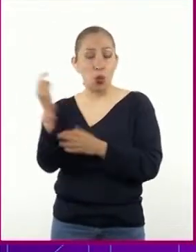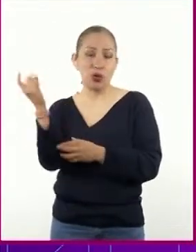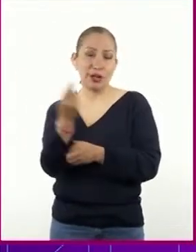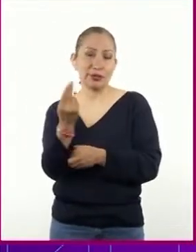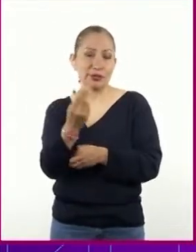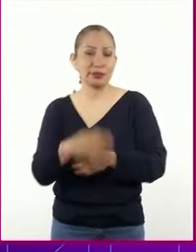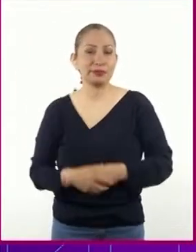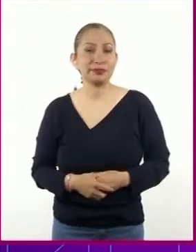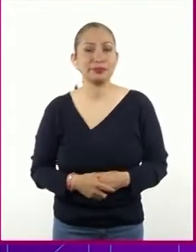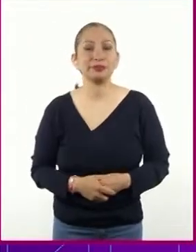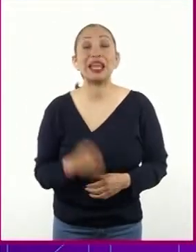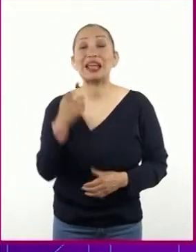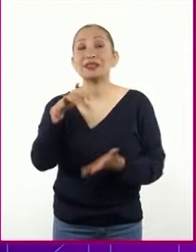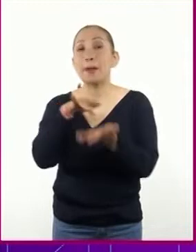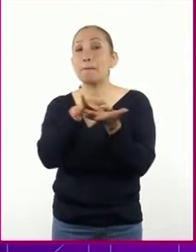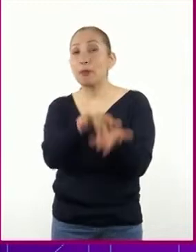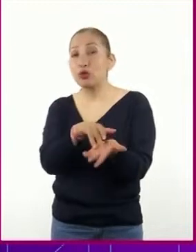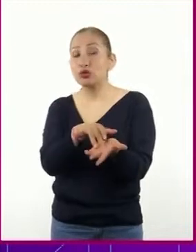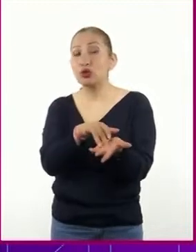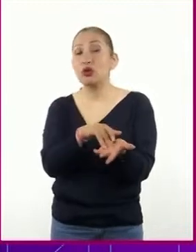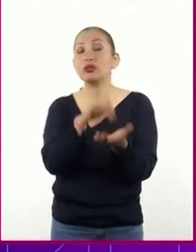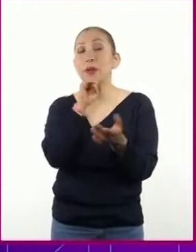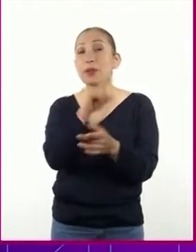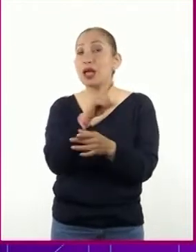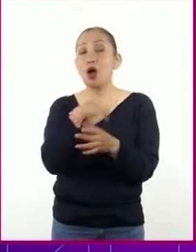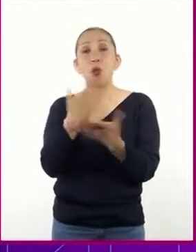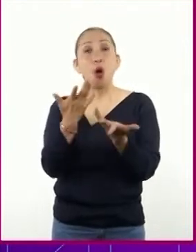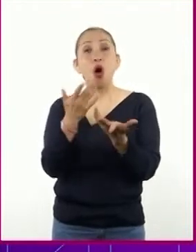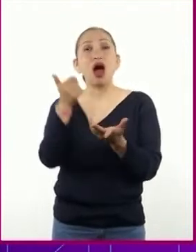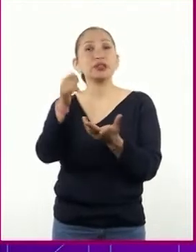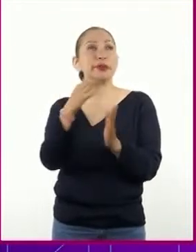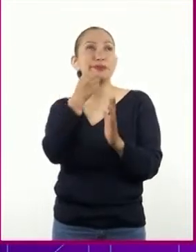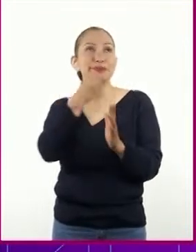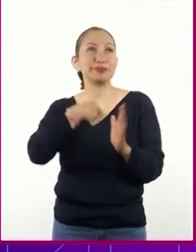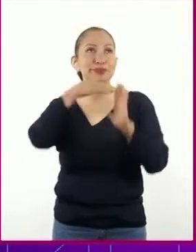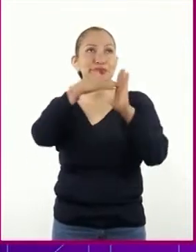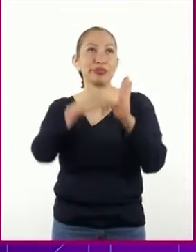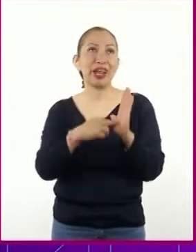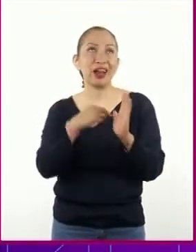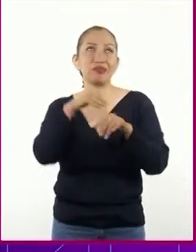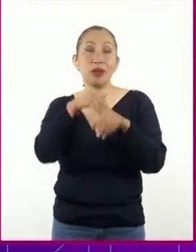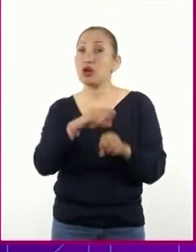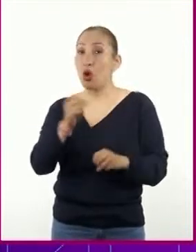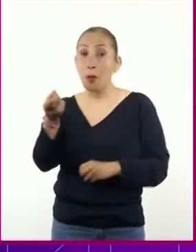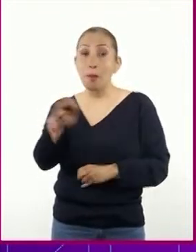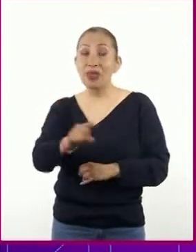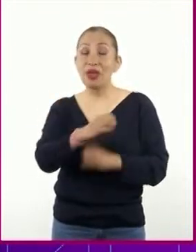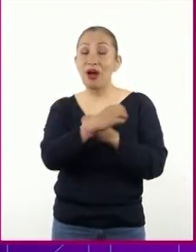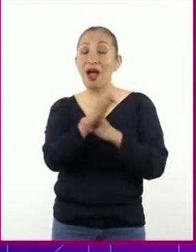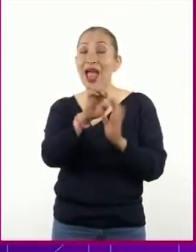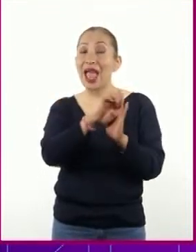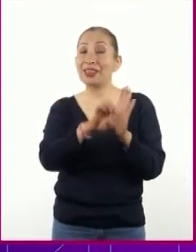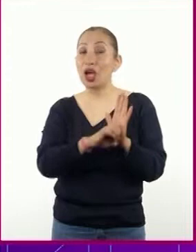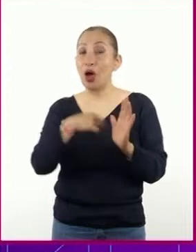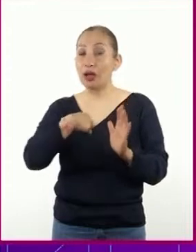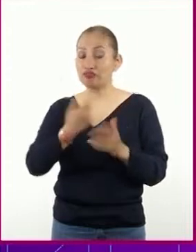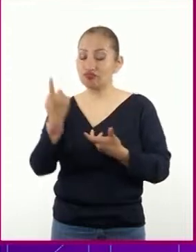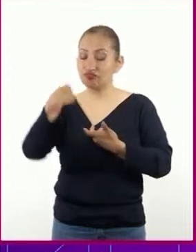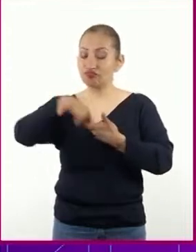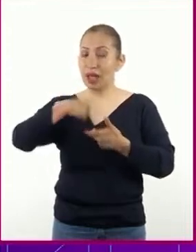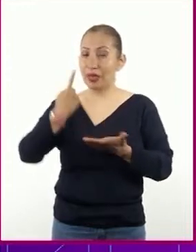necesita. Este apoyo, además, no se da por obedecer una norma, sino como un mandato ético surgido de nuestro